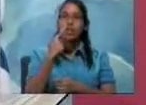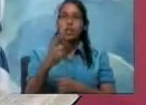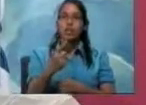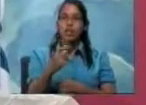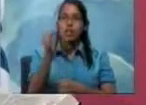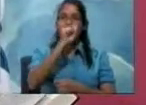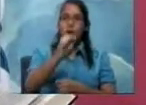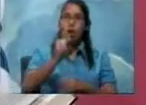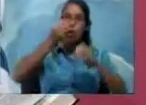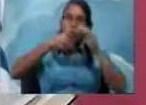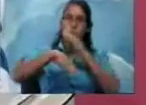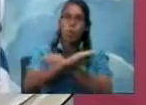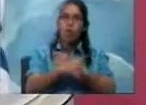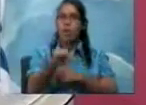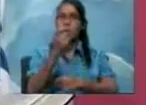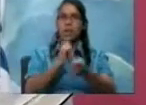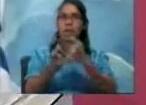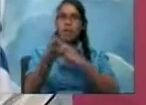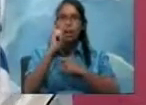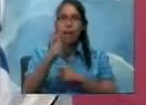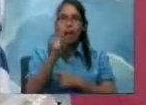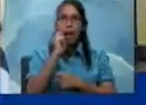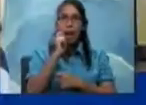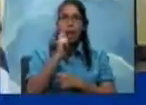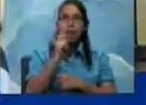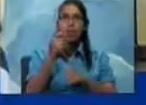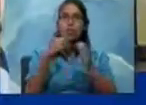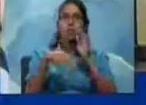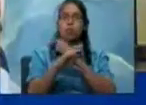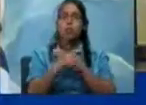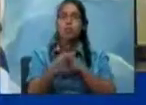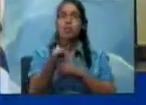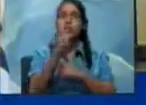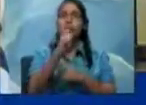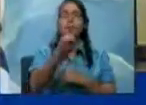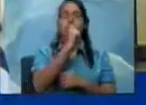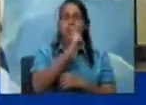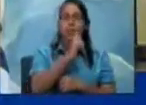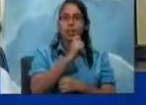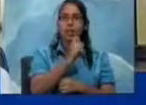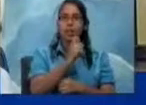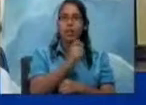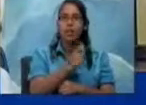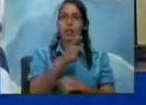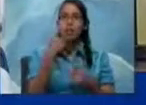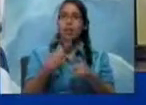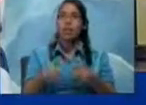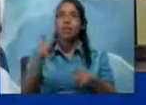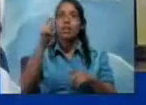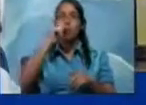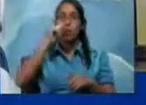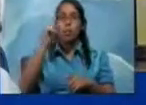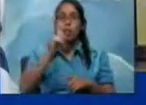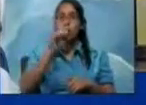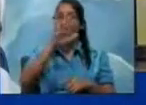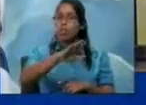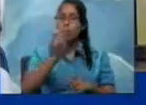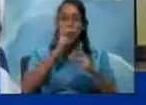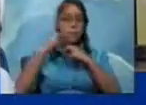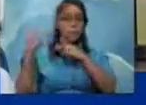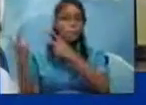Simón Pedro voy a pescar voy a pescar Pedro no estaba invitando a